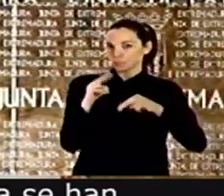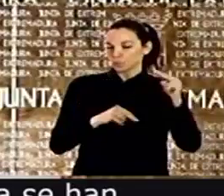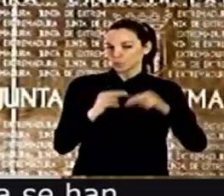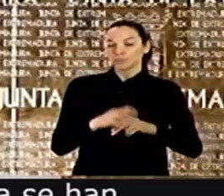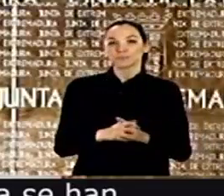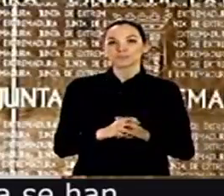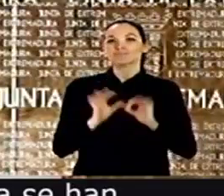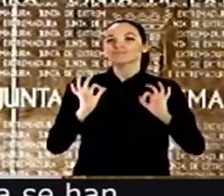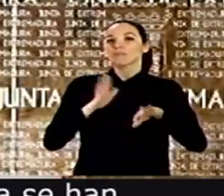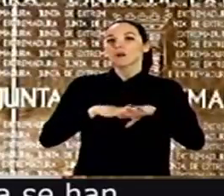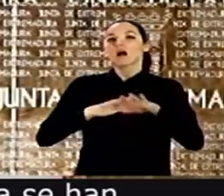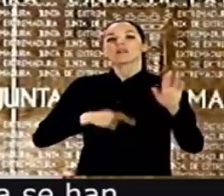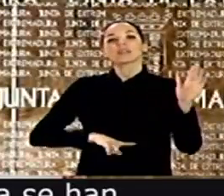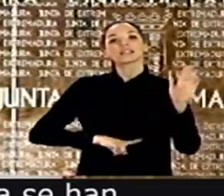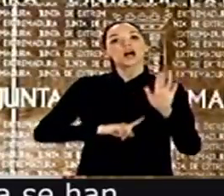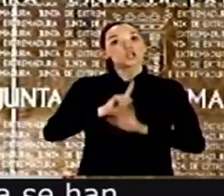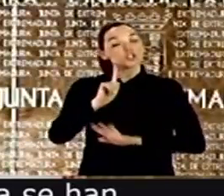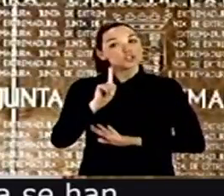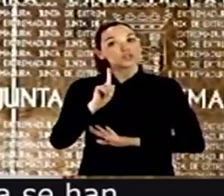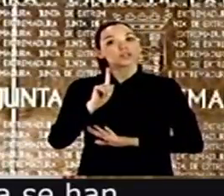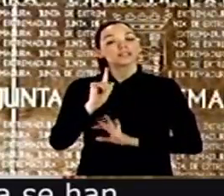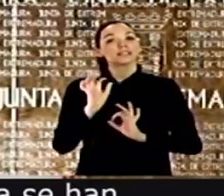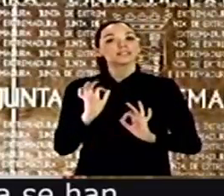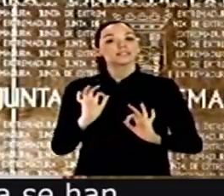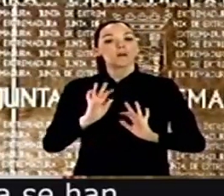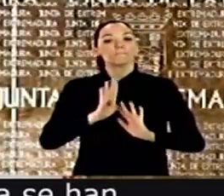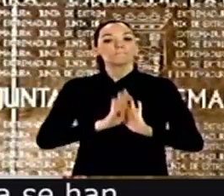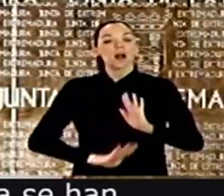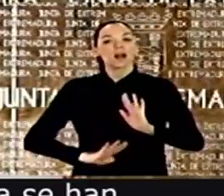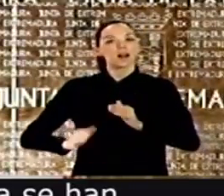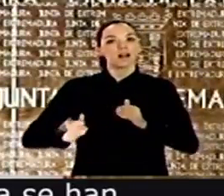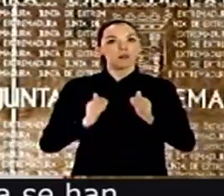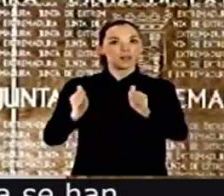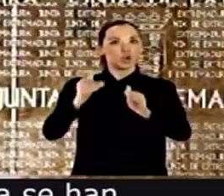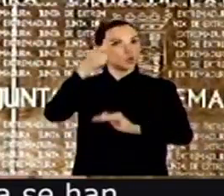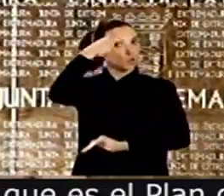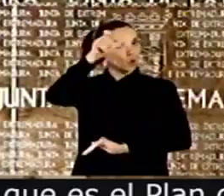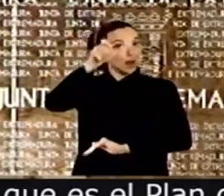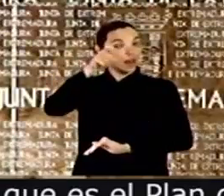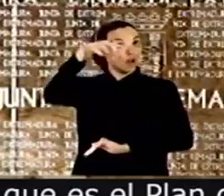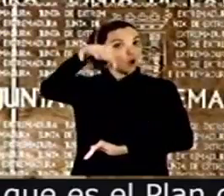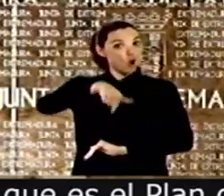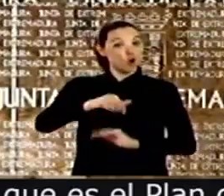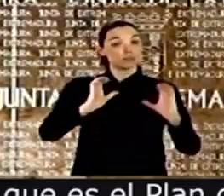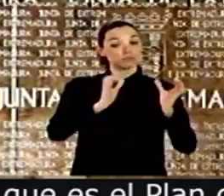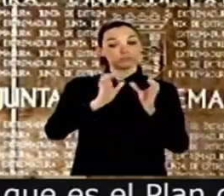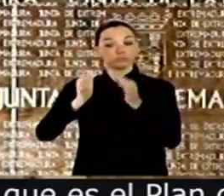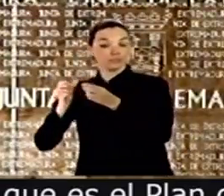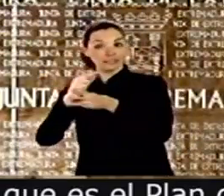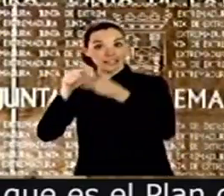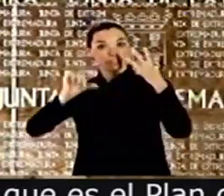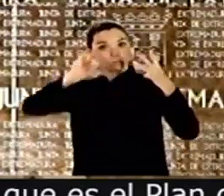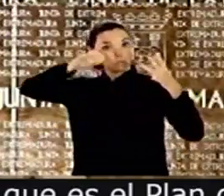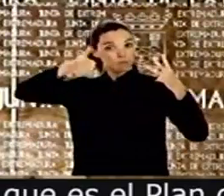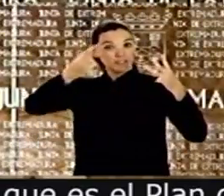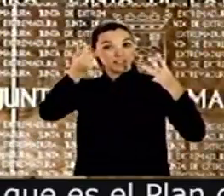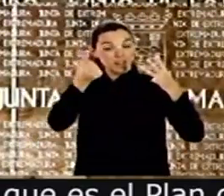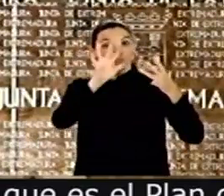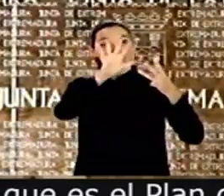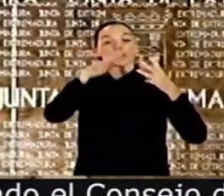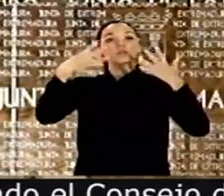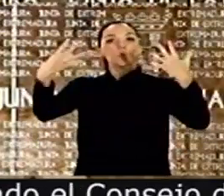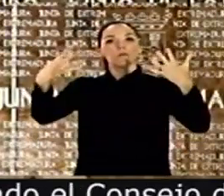en el desarrollo de lo que es el Plan de Caminos Rurales. Los 3 lotes que hoy está aprobando el Consejo de Gobierno, por valor de esos 59